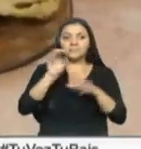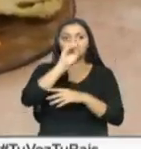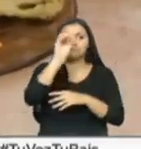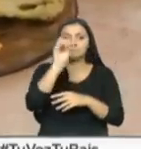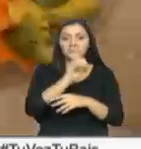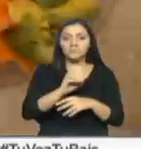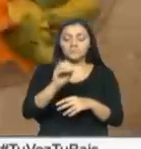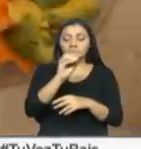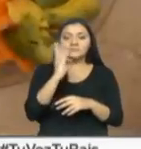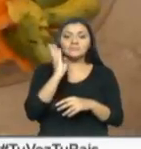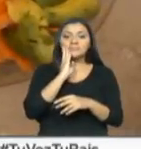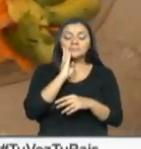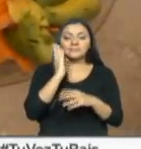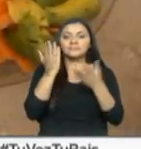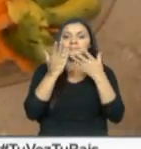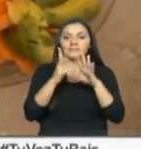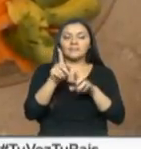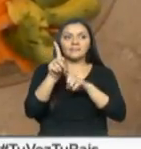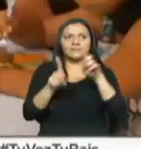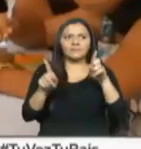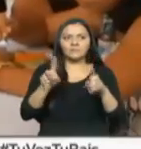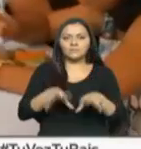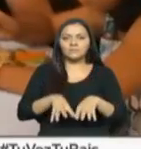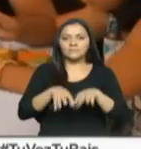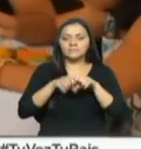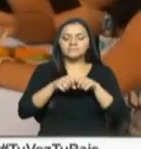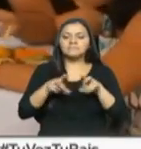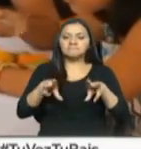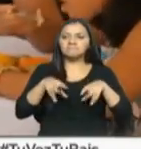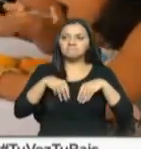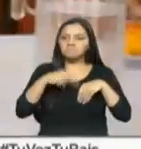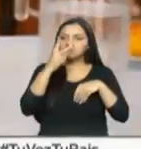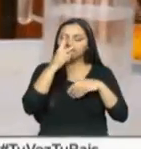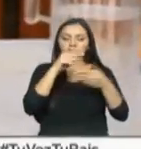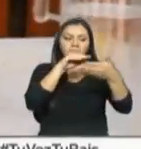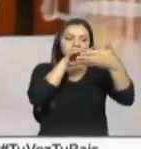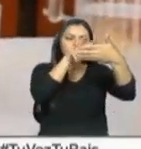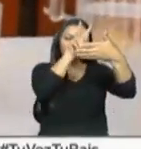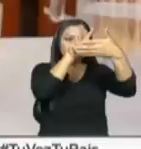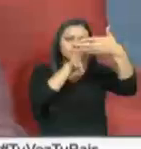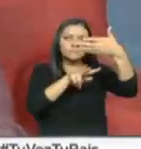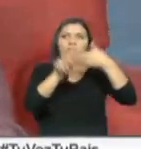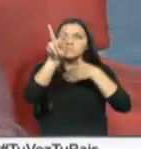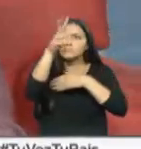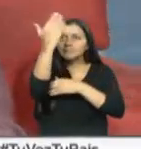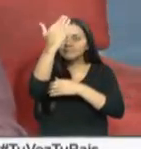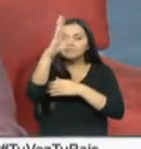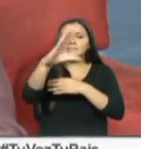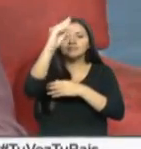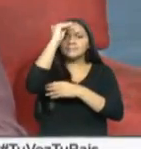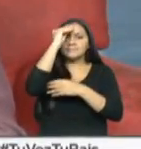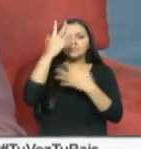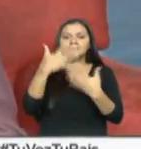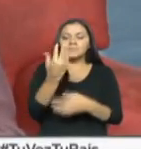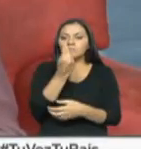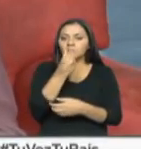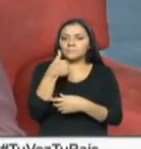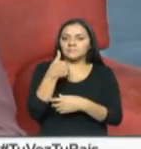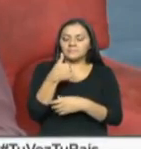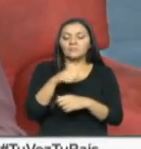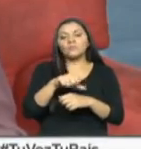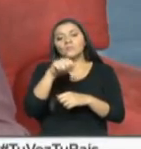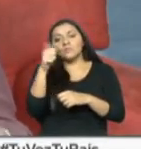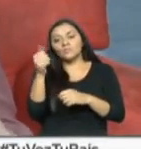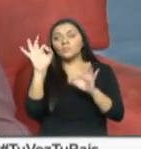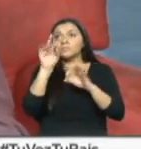madres han realizado alguna adopción de un hábito, sea de alimentación, de hidratación o actividad física, y el